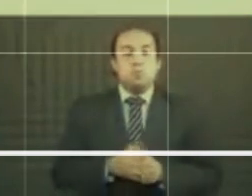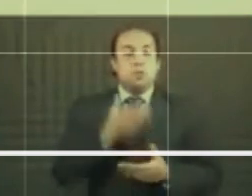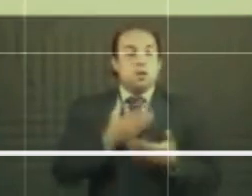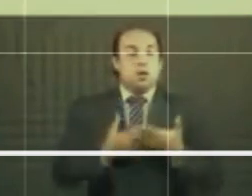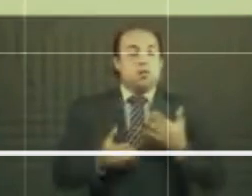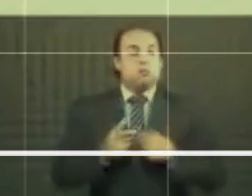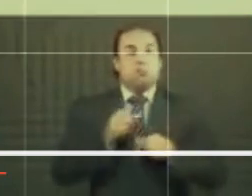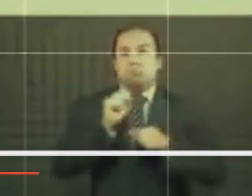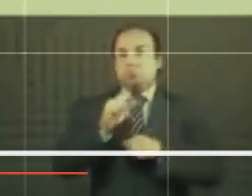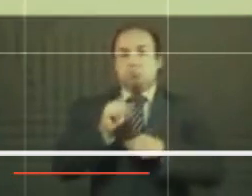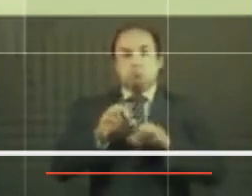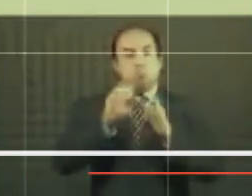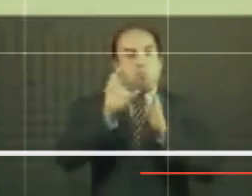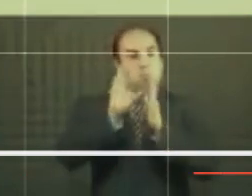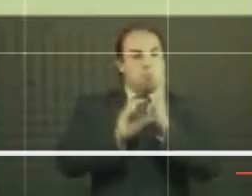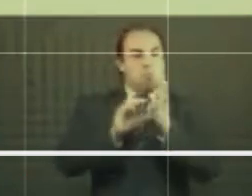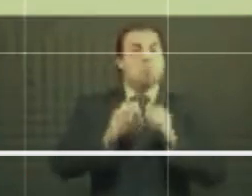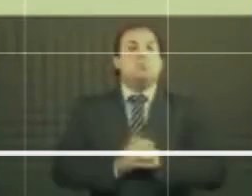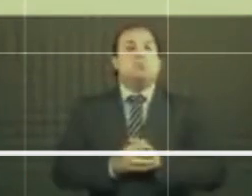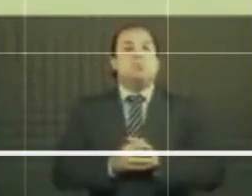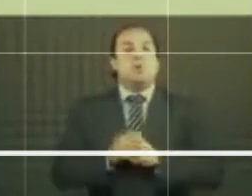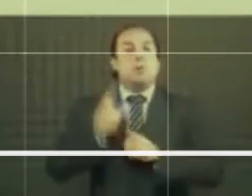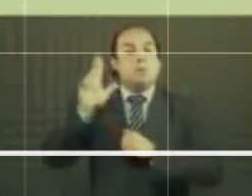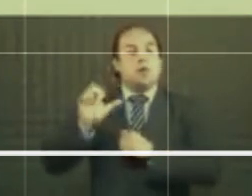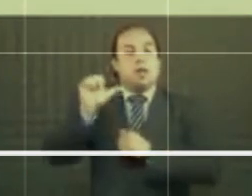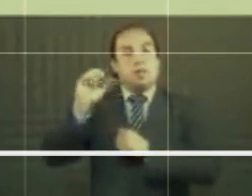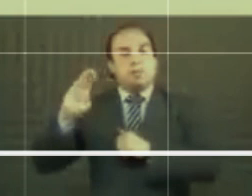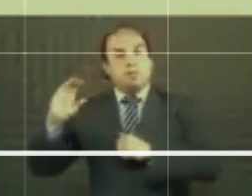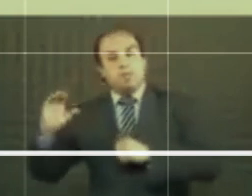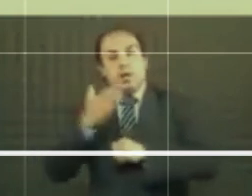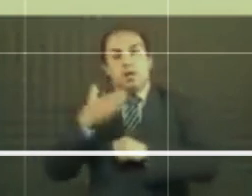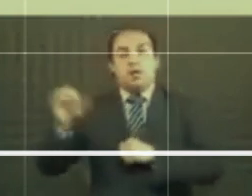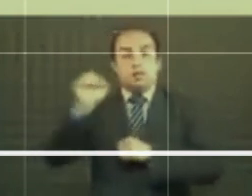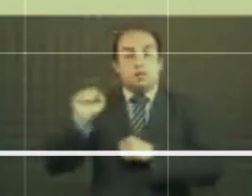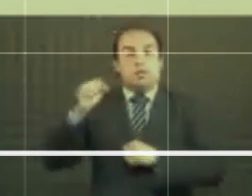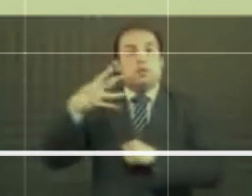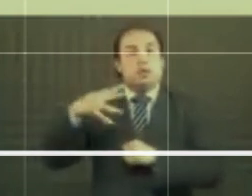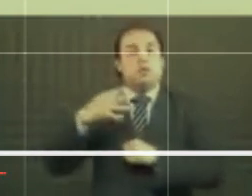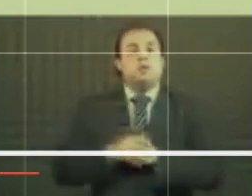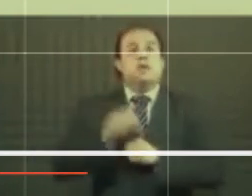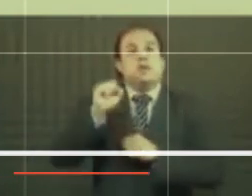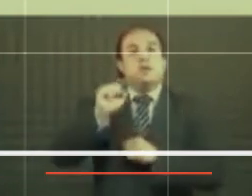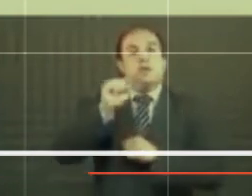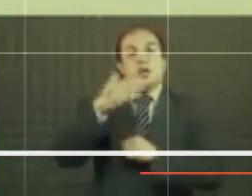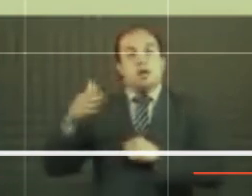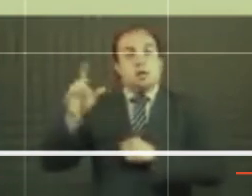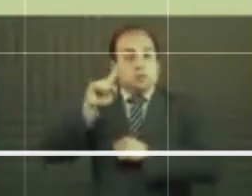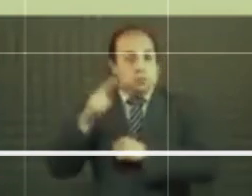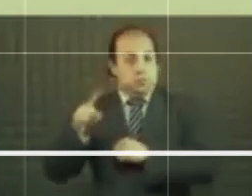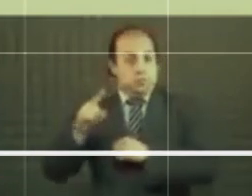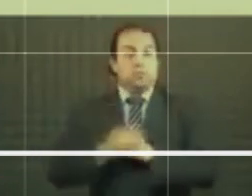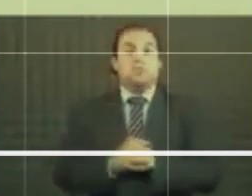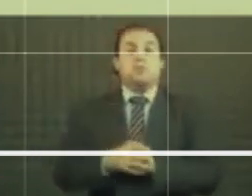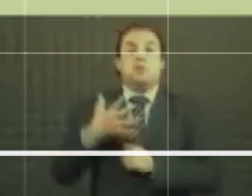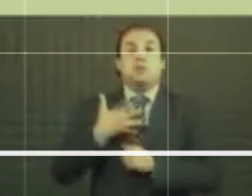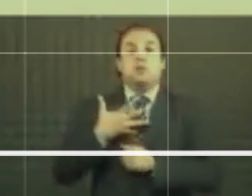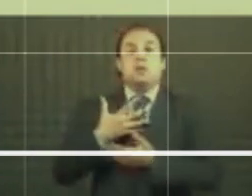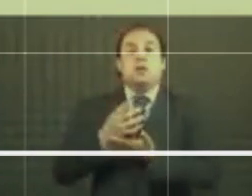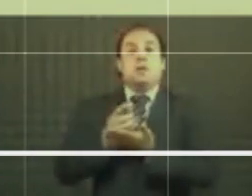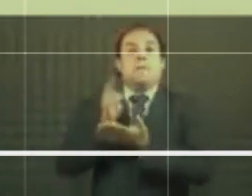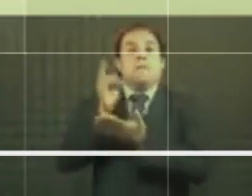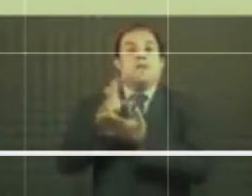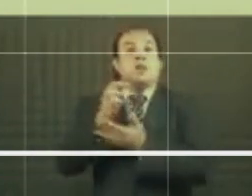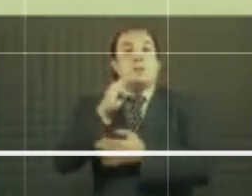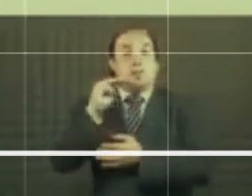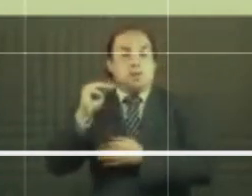a continuar con el mismo esquema, el martes 10 con las letras A, B y C, hasta el sábado 14 con las letras S a la Z, y les va a llegar su mensaje texto